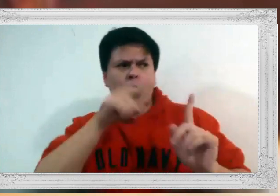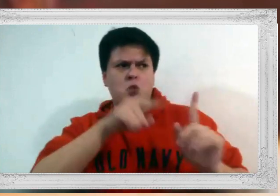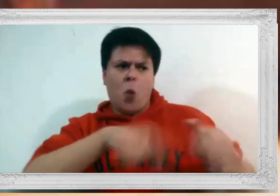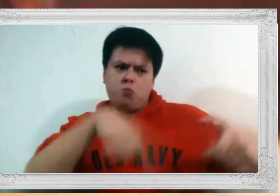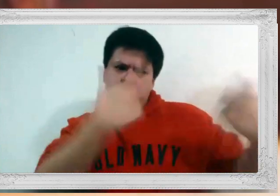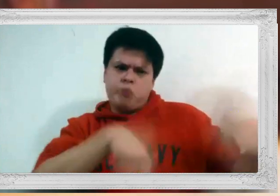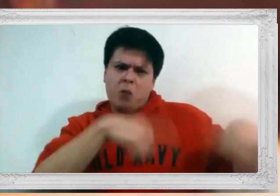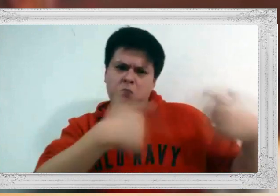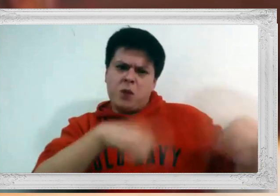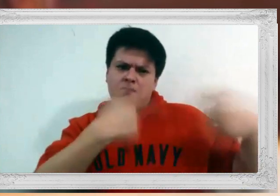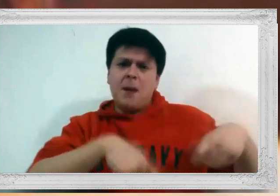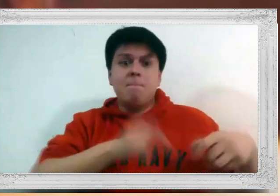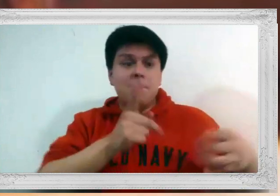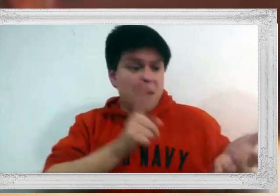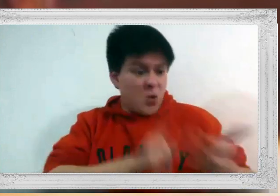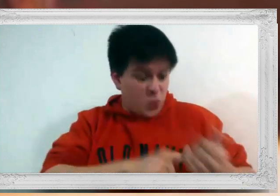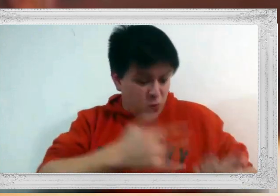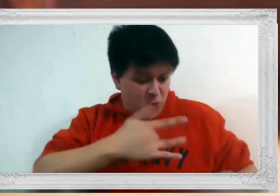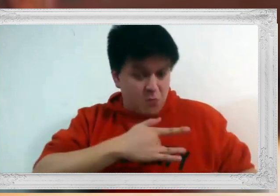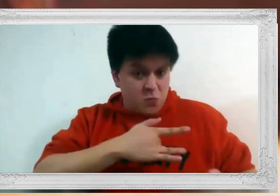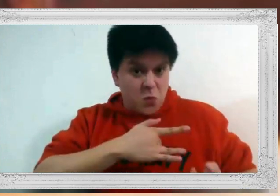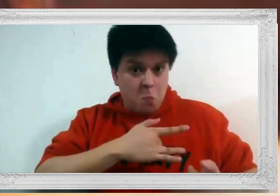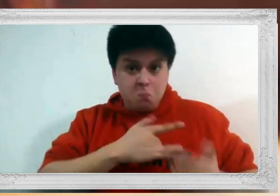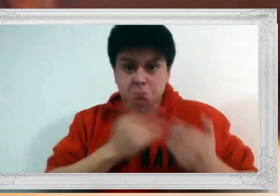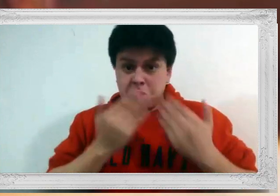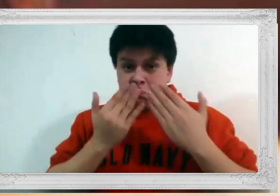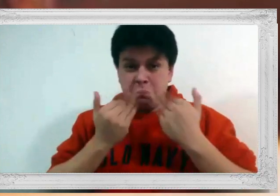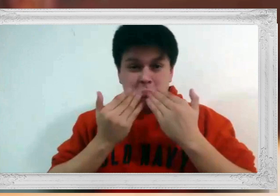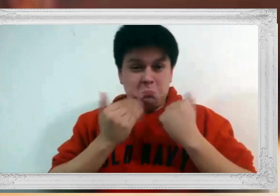vacía. No hay plenitud en tu corazón.